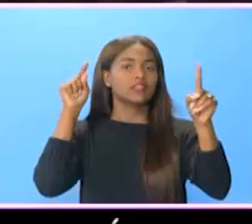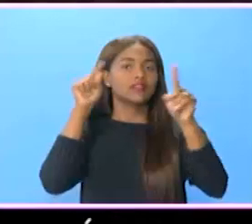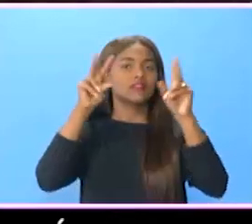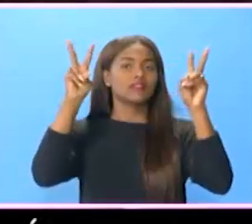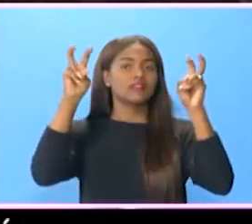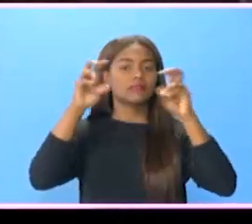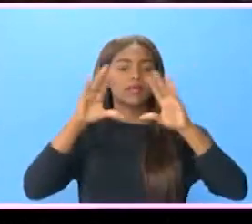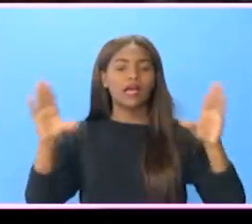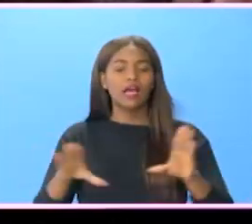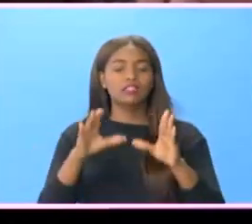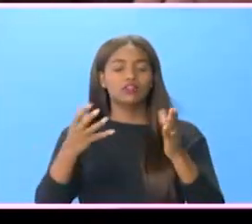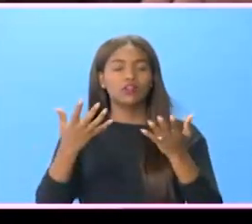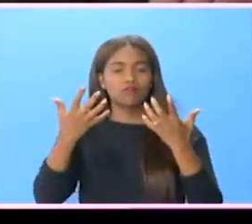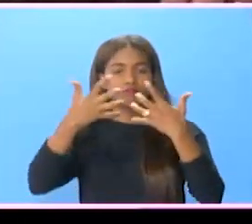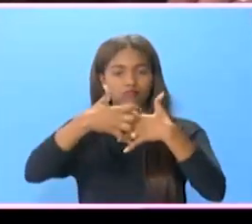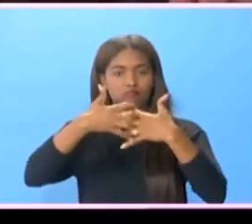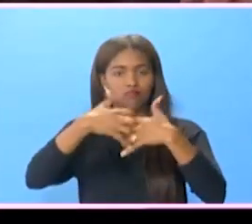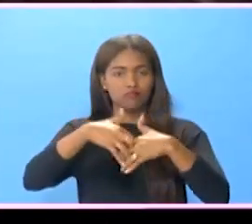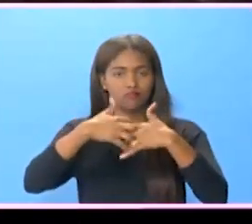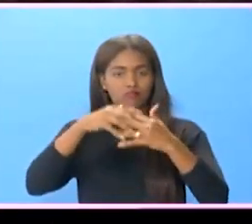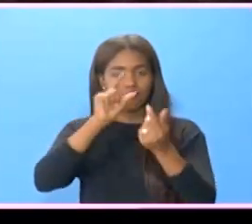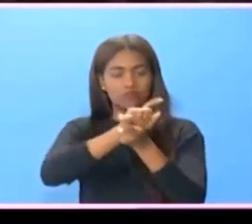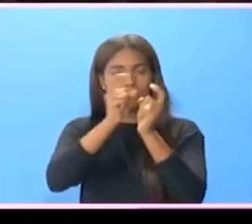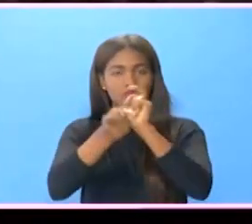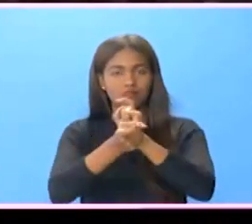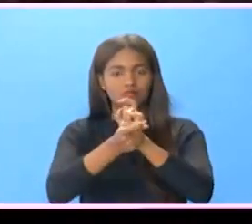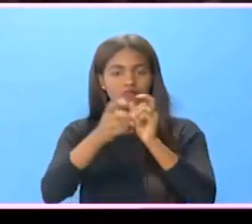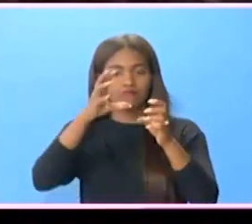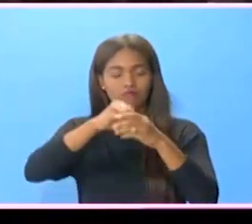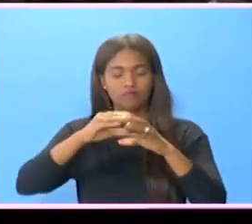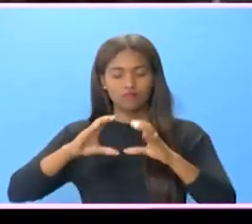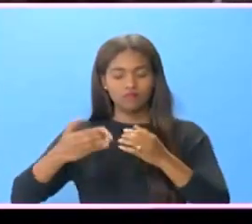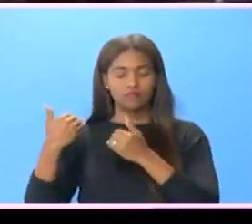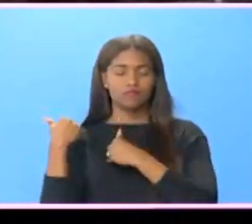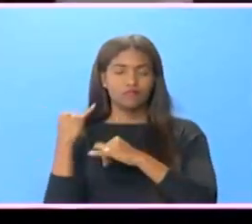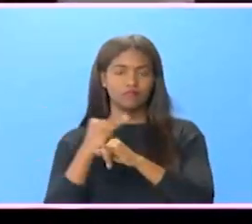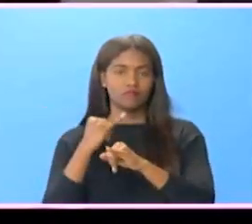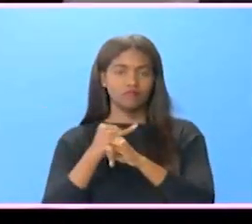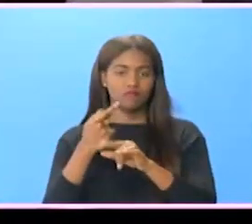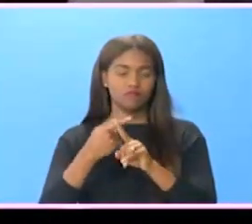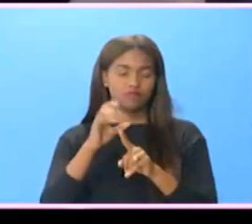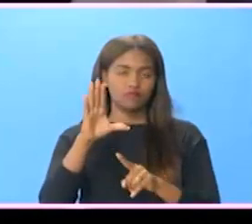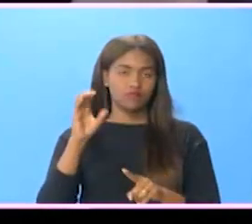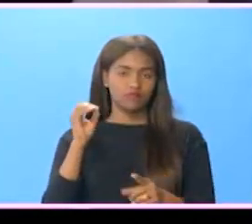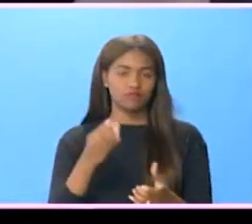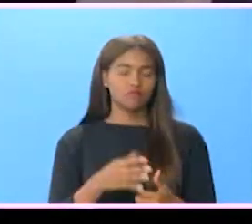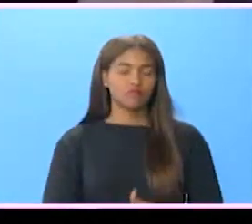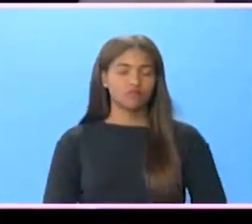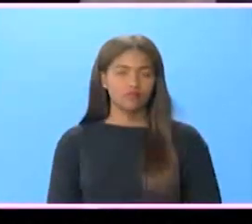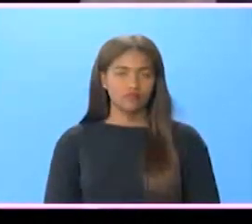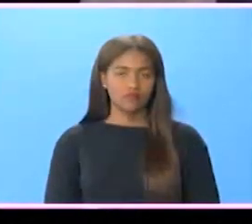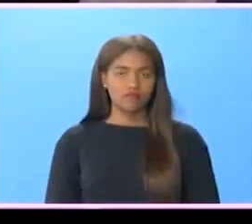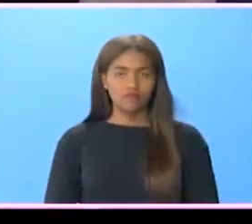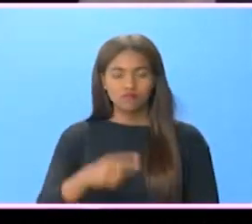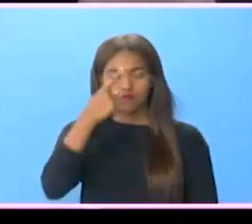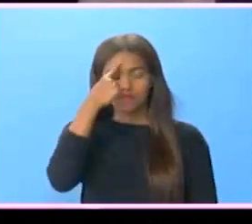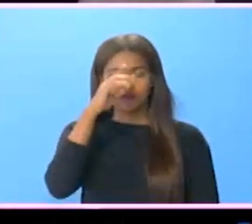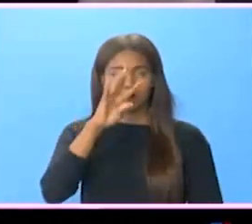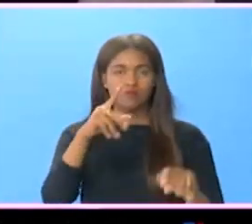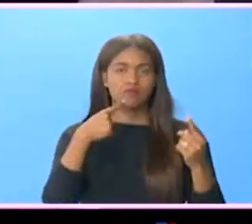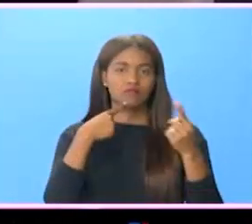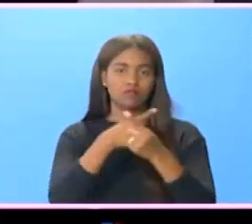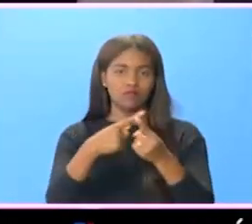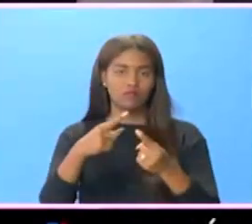de acciones industriales que transforman en la sede del gremio empresarial. Para 4R